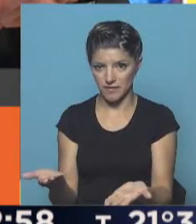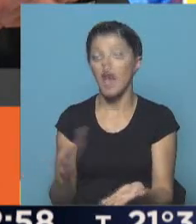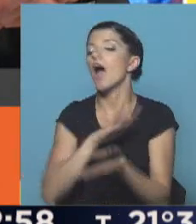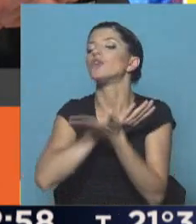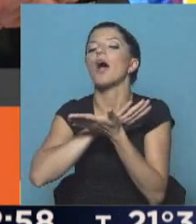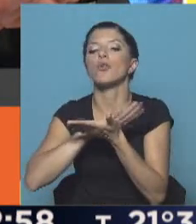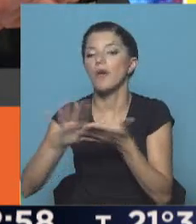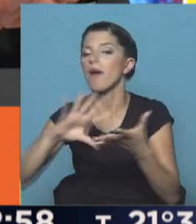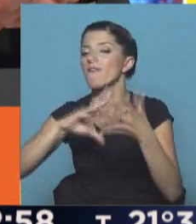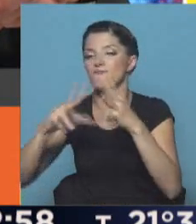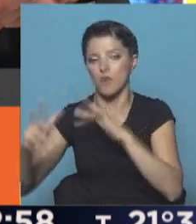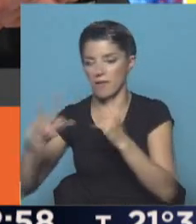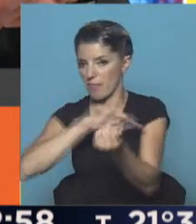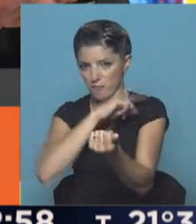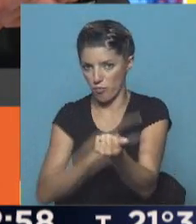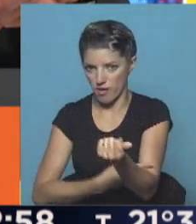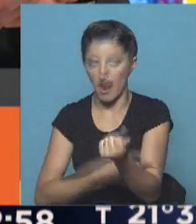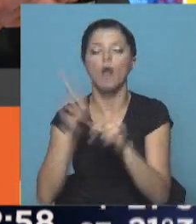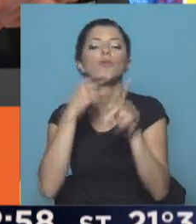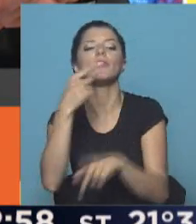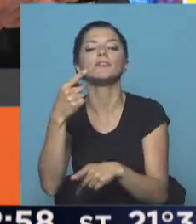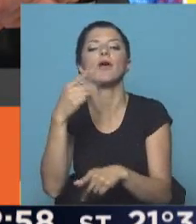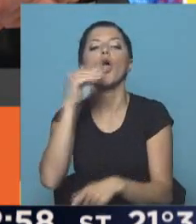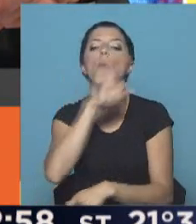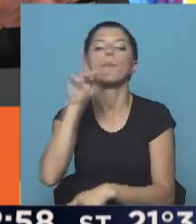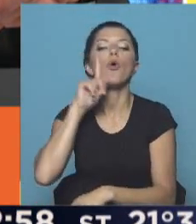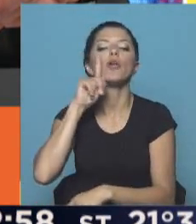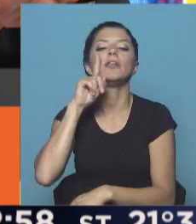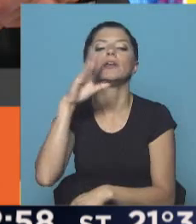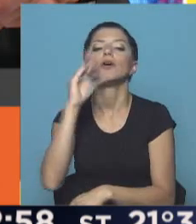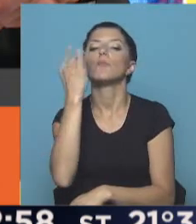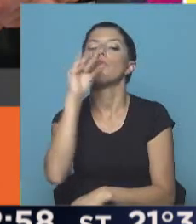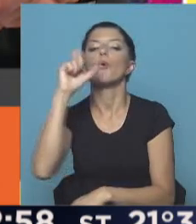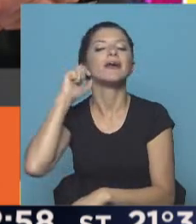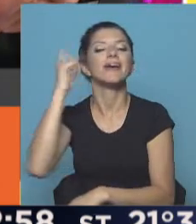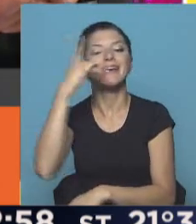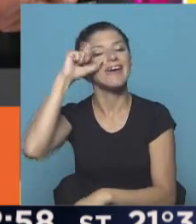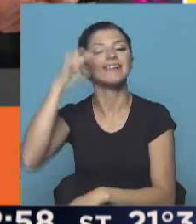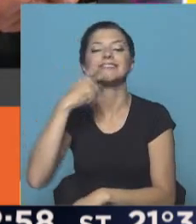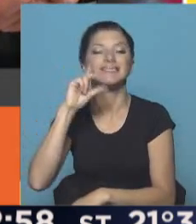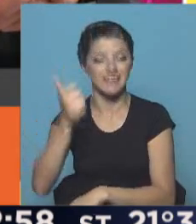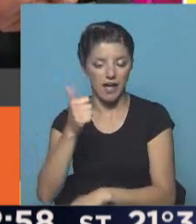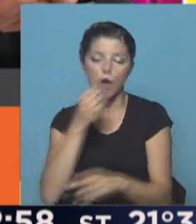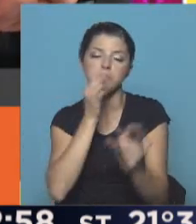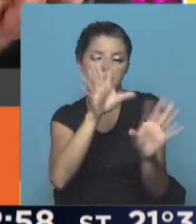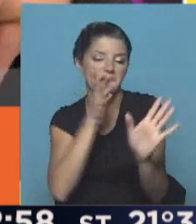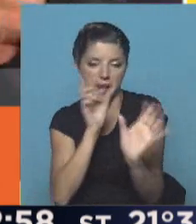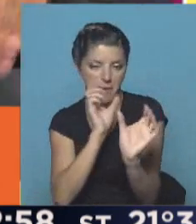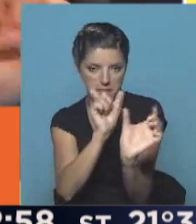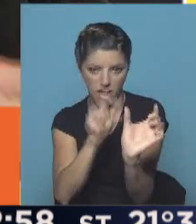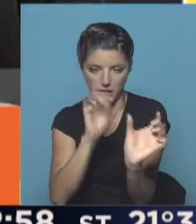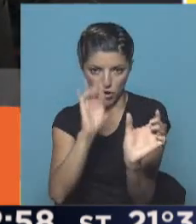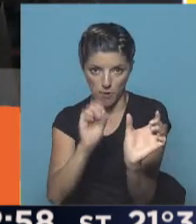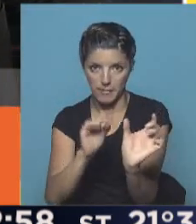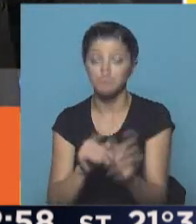oligarquía, que algunos la denominan la boliburguesía o como quieran llamarlo, o sea, un sector que sí se ha beneficiado de este